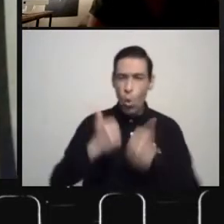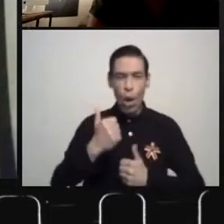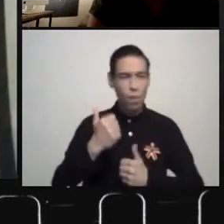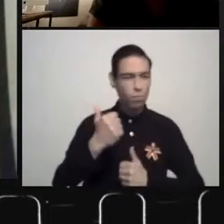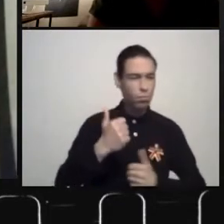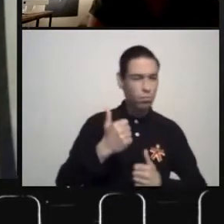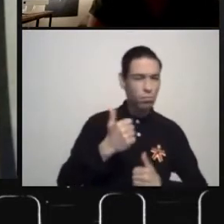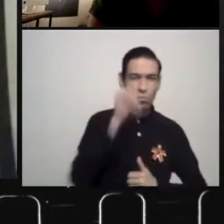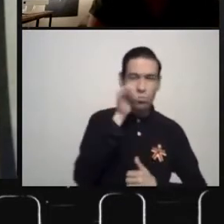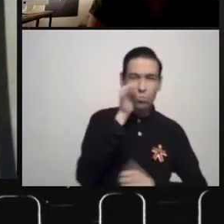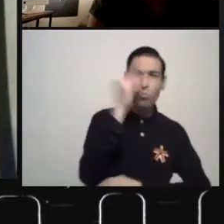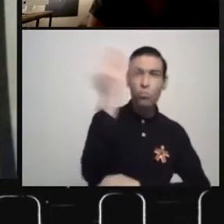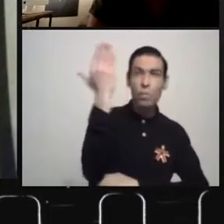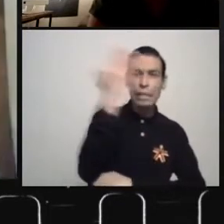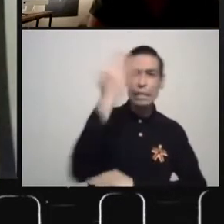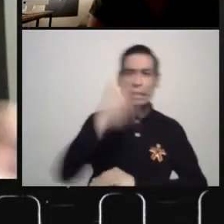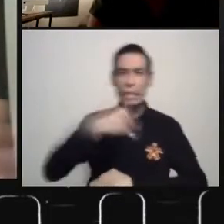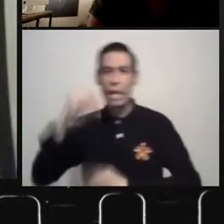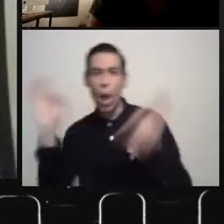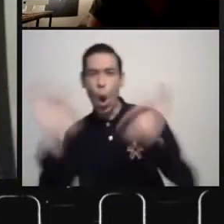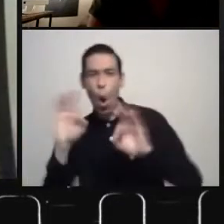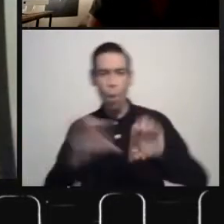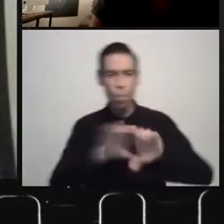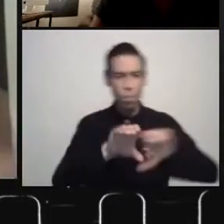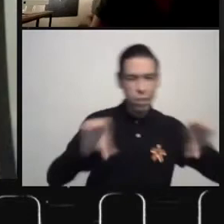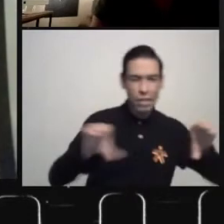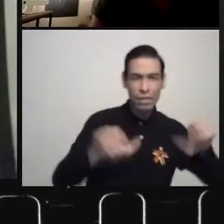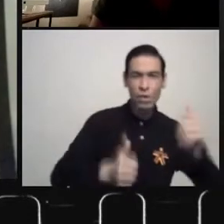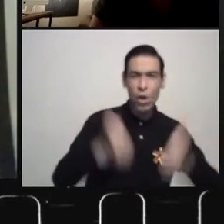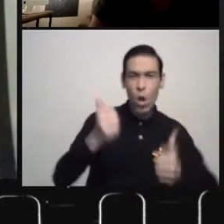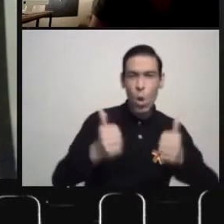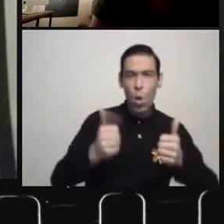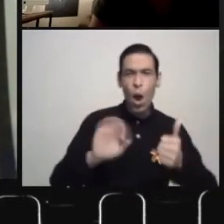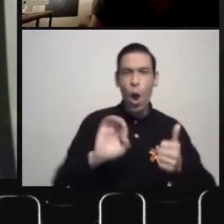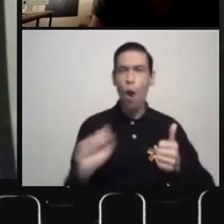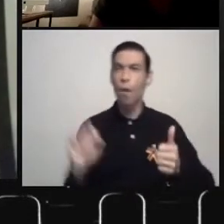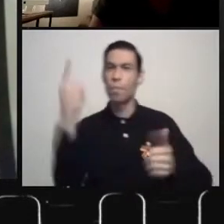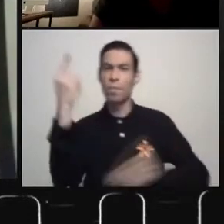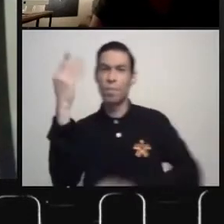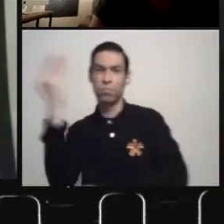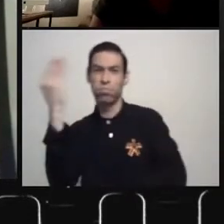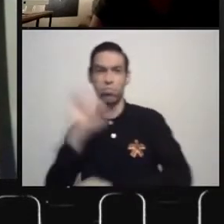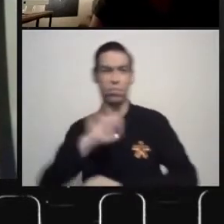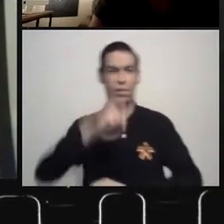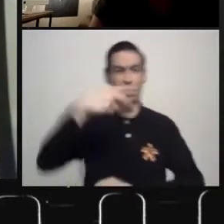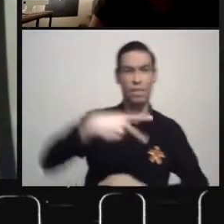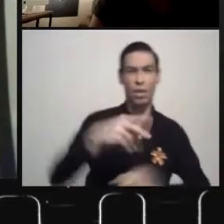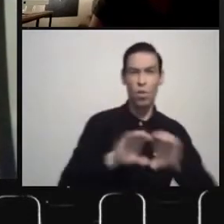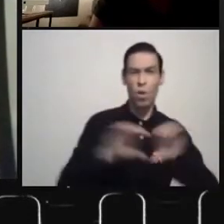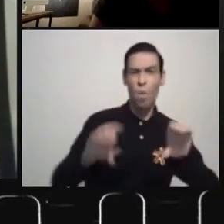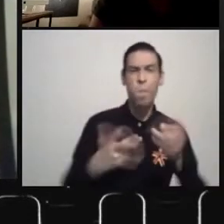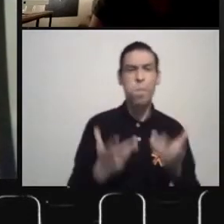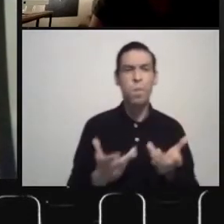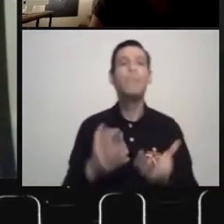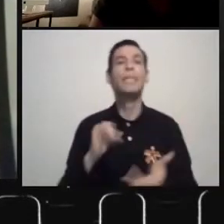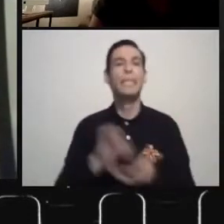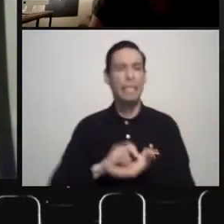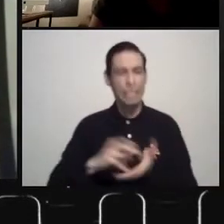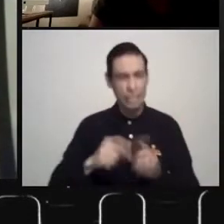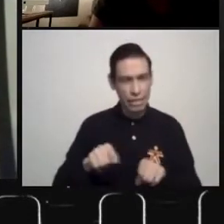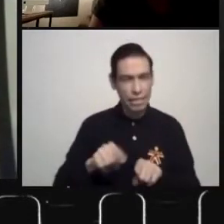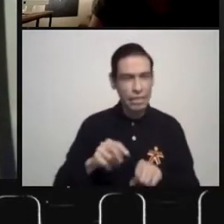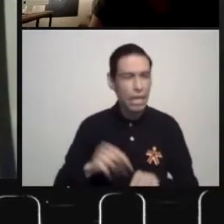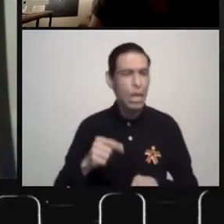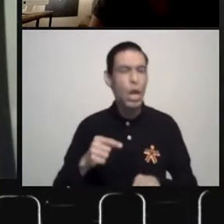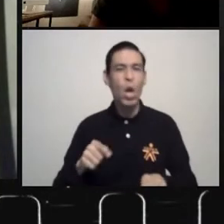películas deben ir a plataformas, o si salen primero en plataformas y luego en cine, qué va a pasar. O sea, creo que es un campo, que es la experiencia que está teniendo